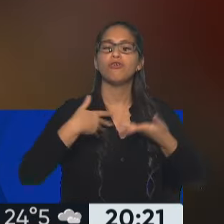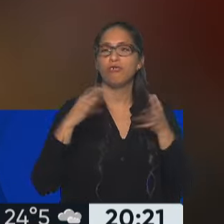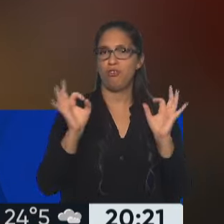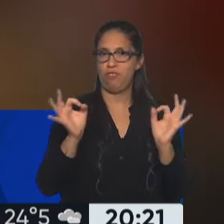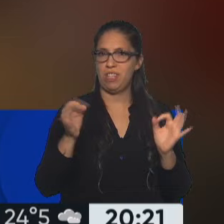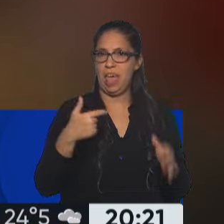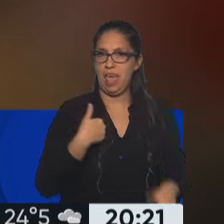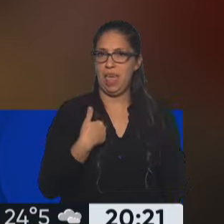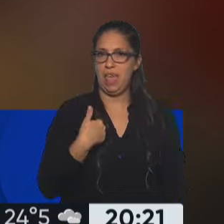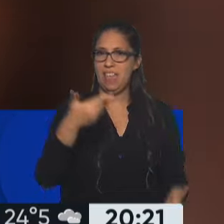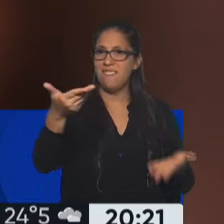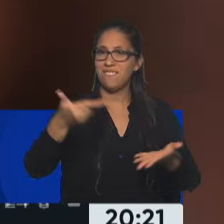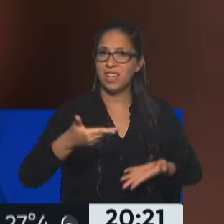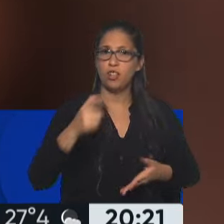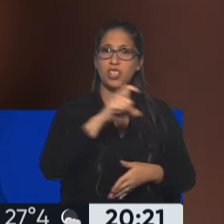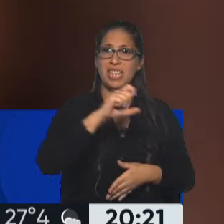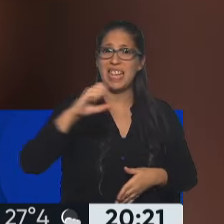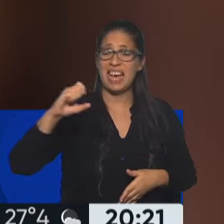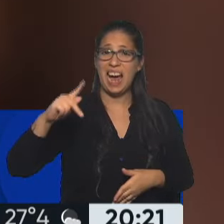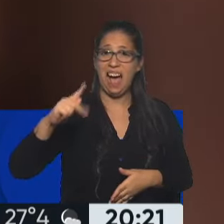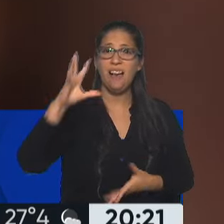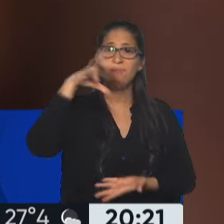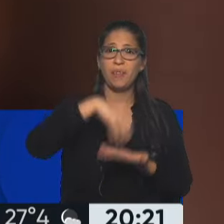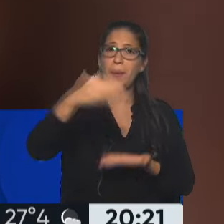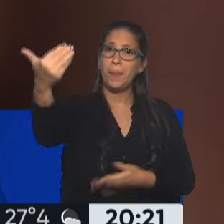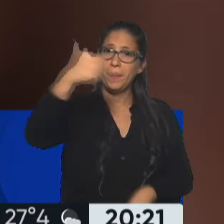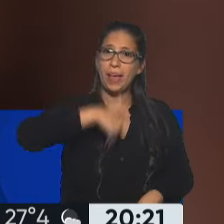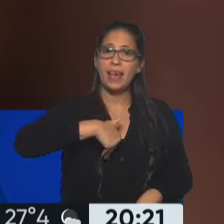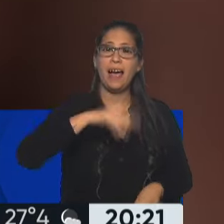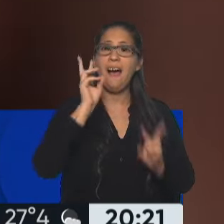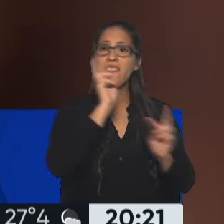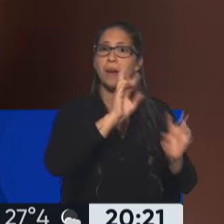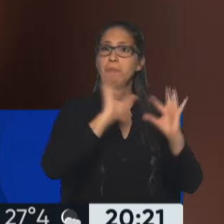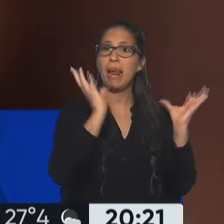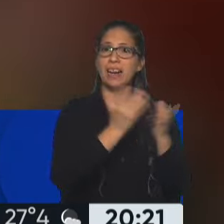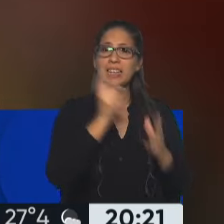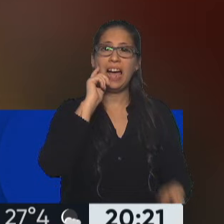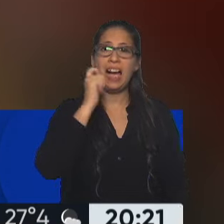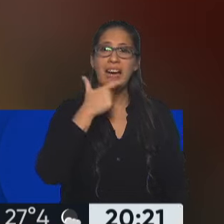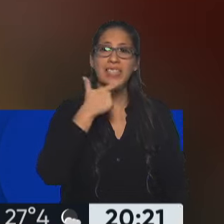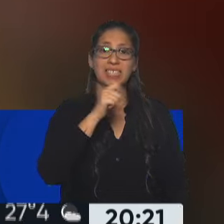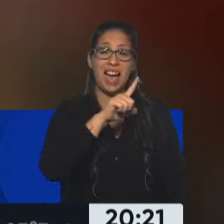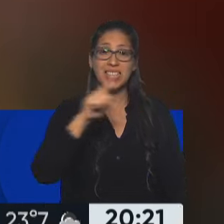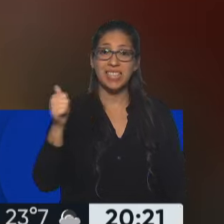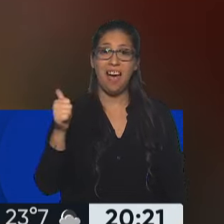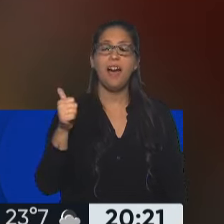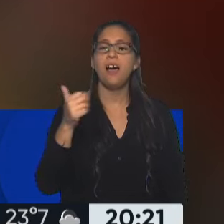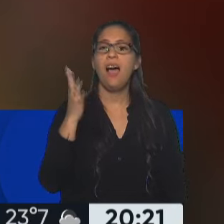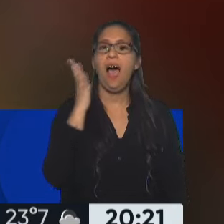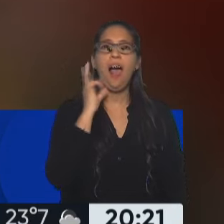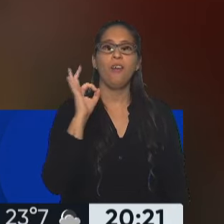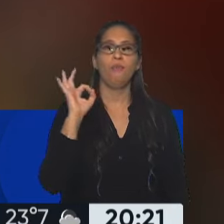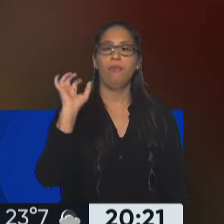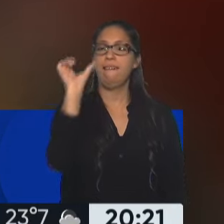haciendo, a que vengan al CCK a ver el Planeta Gasalla. Algo